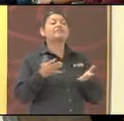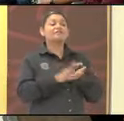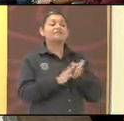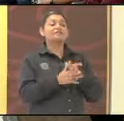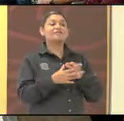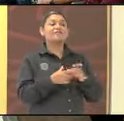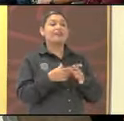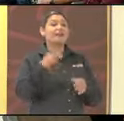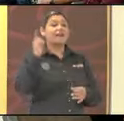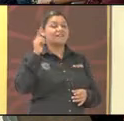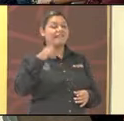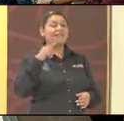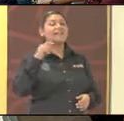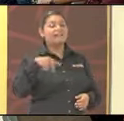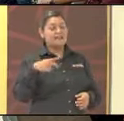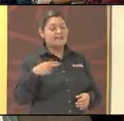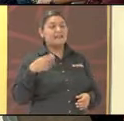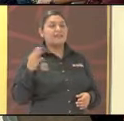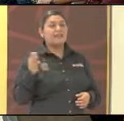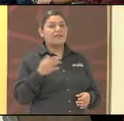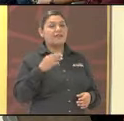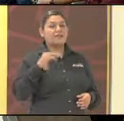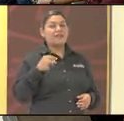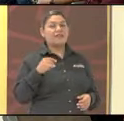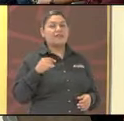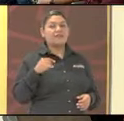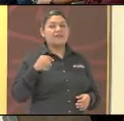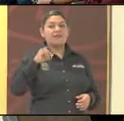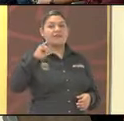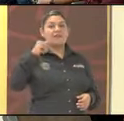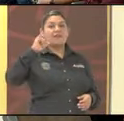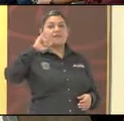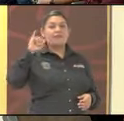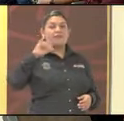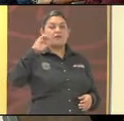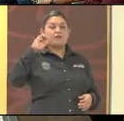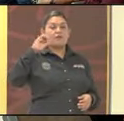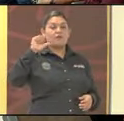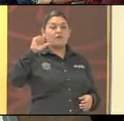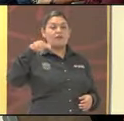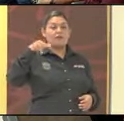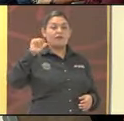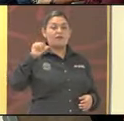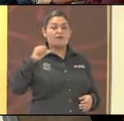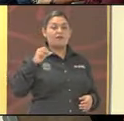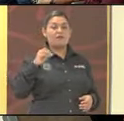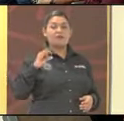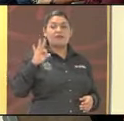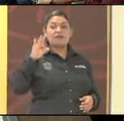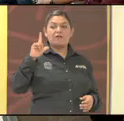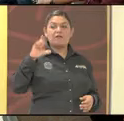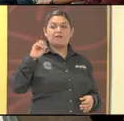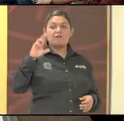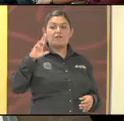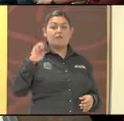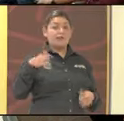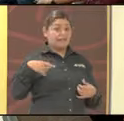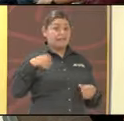café. Luego también tenemos aquí a Giovanna Flores Torres. ¿Dónde está Giovanna? ¿Te levantaste,